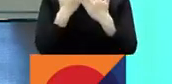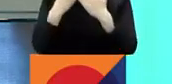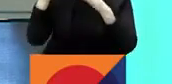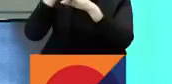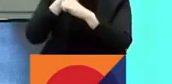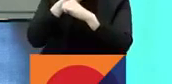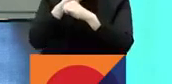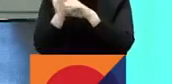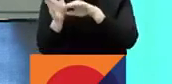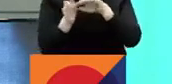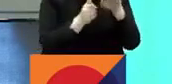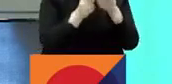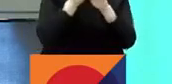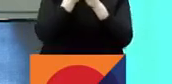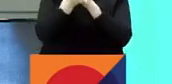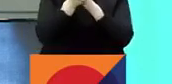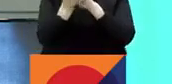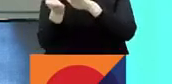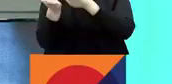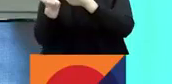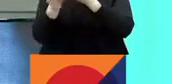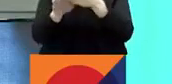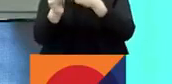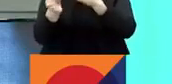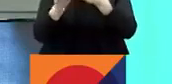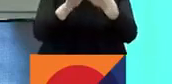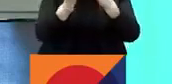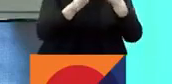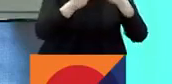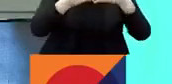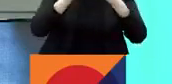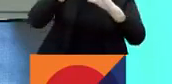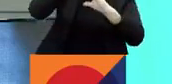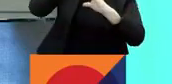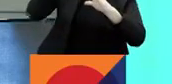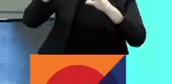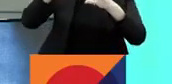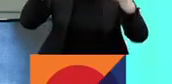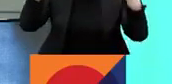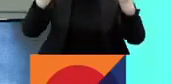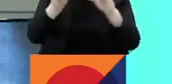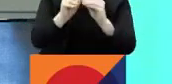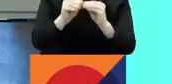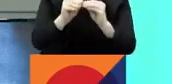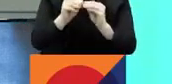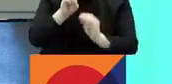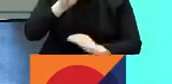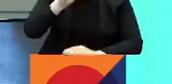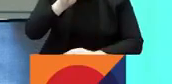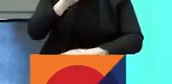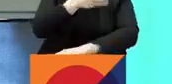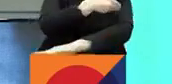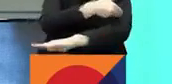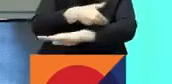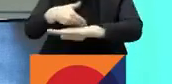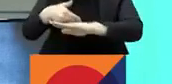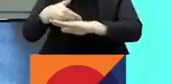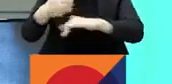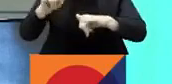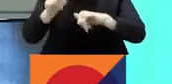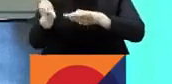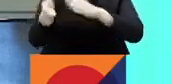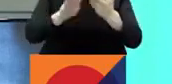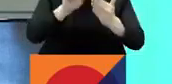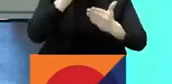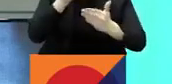tanto, crece la cifra de muertes por COVID-19 en el mundo. Ya son 3 millones de personas las que han fallecido a causa del virus.